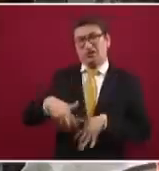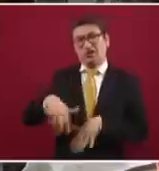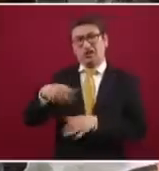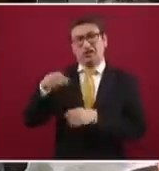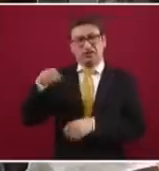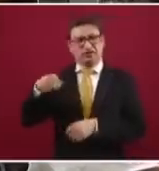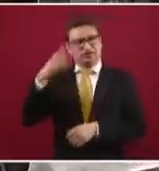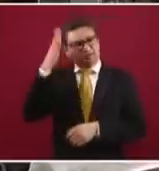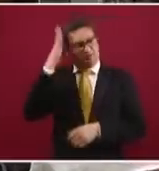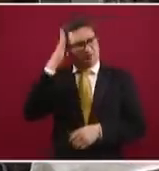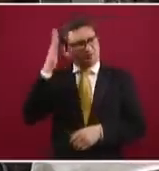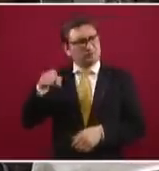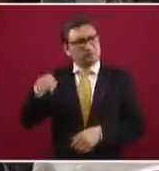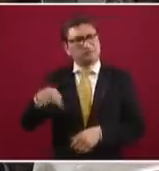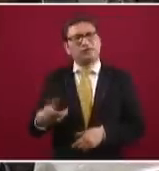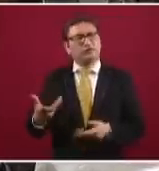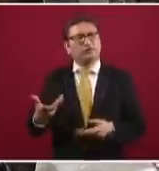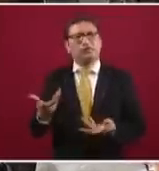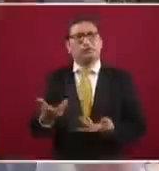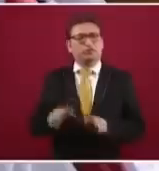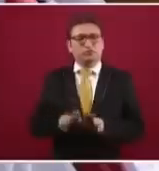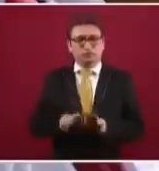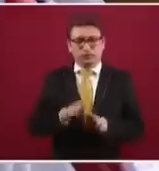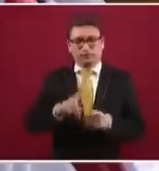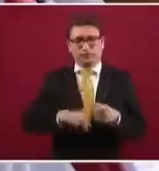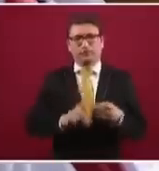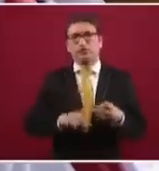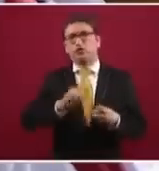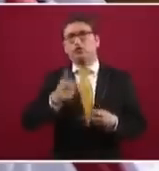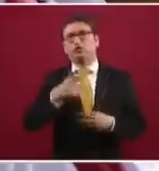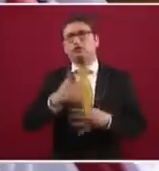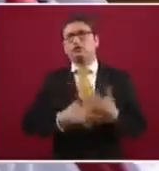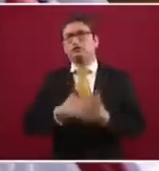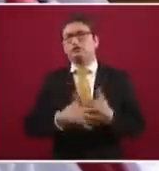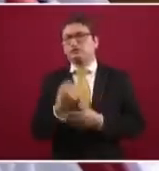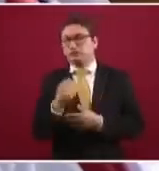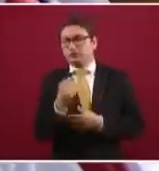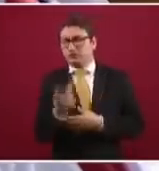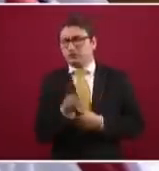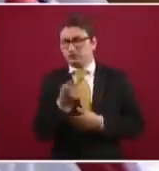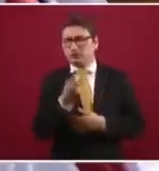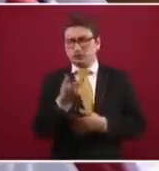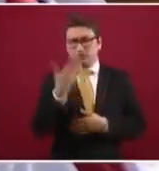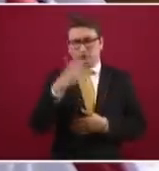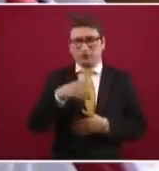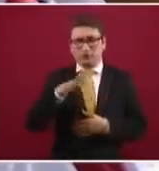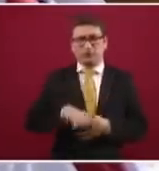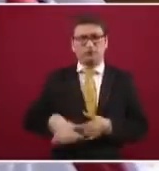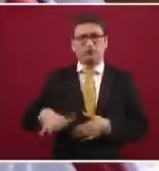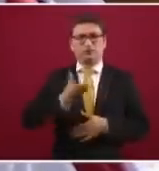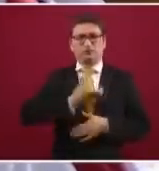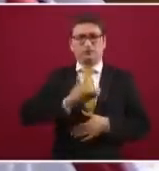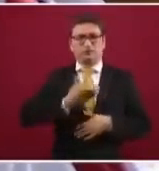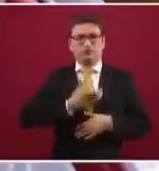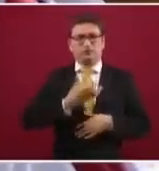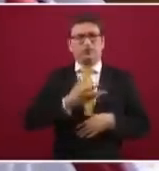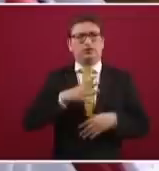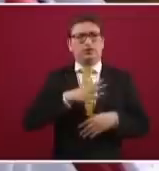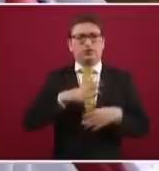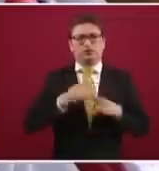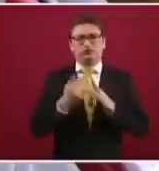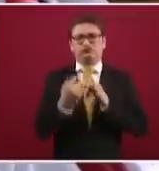otro lado, una precisión sobre el festejo para el 15 de septiembre. Todavía aquí enfrente de Palacio Nacional hay un pequeño